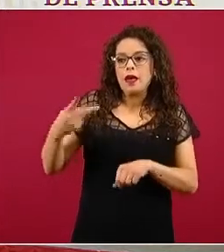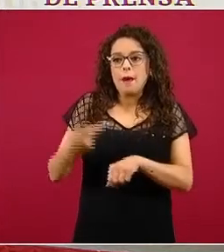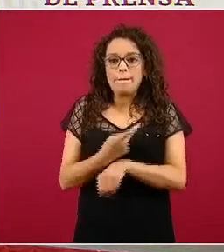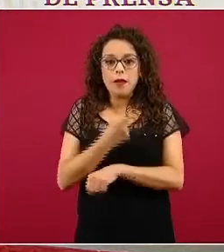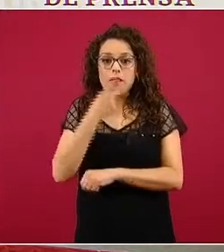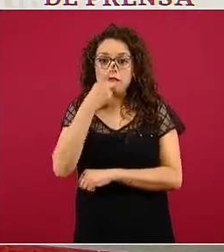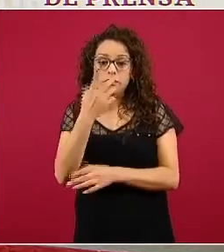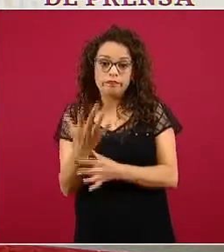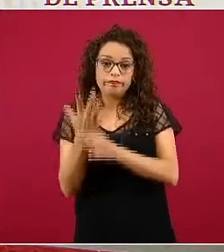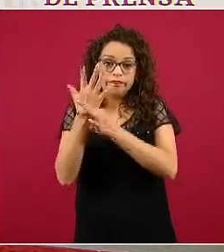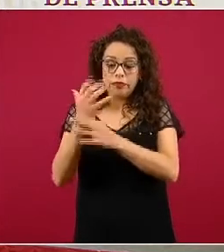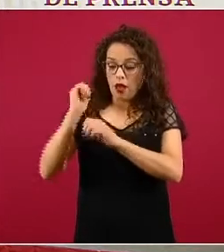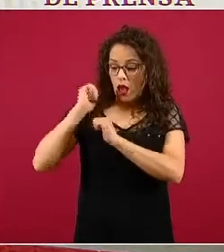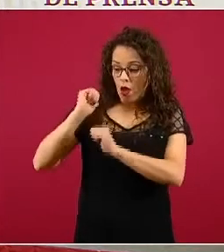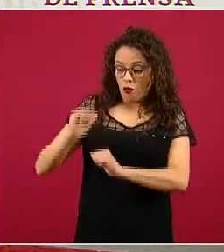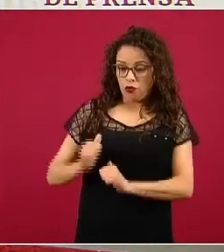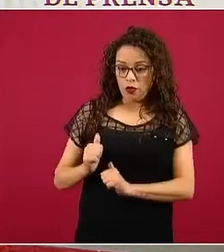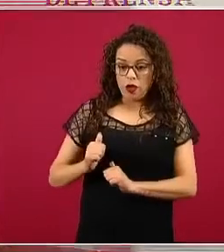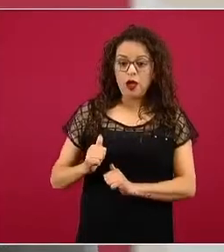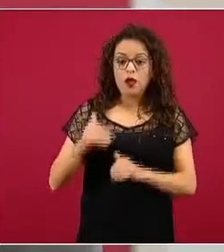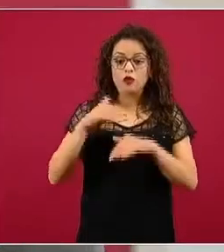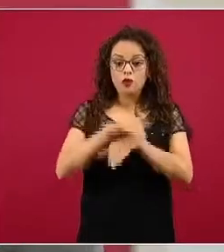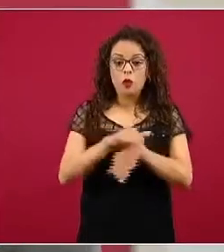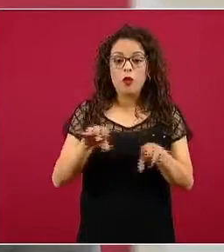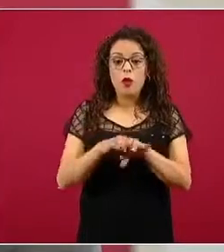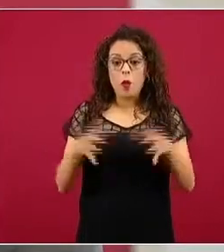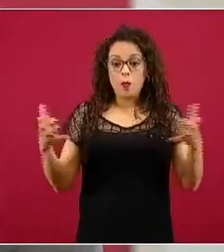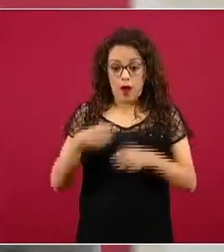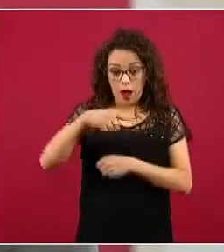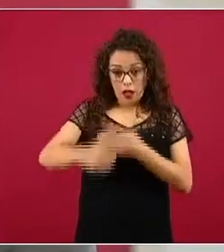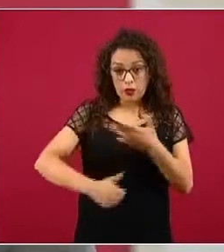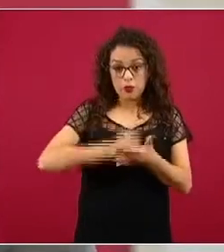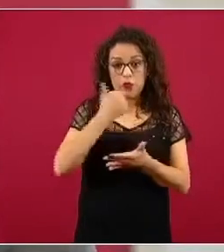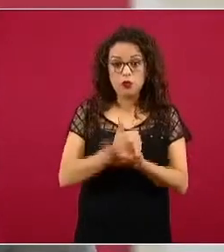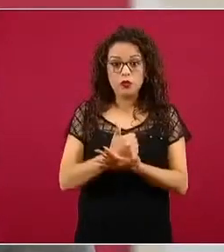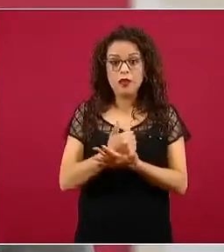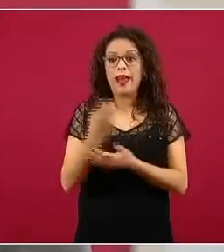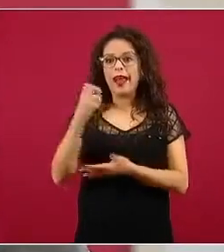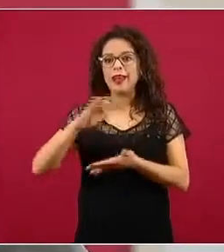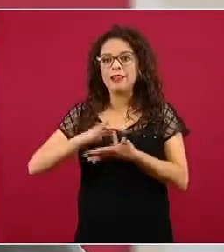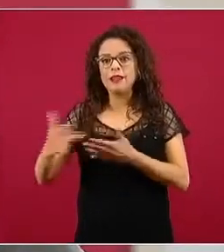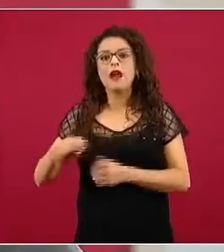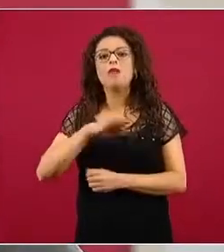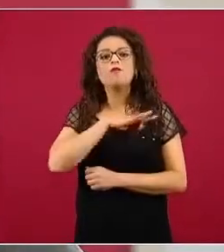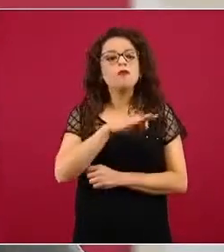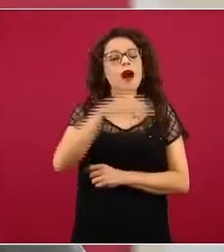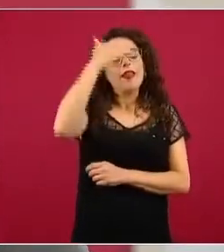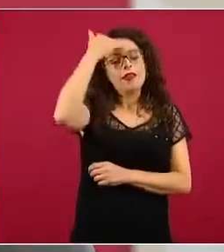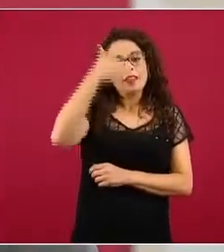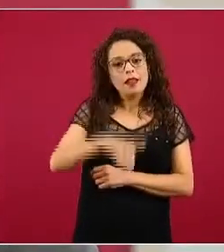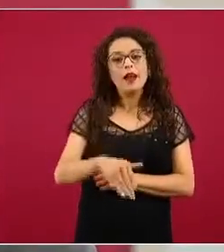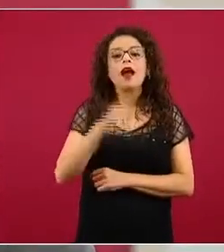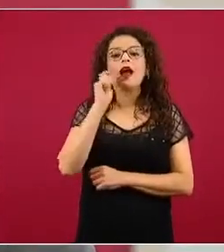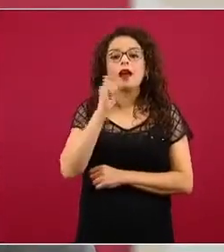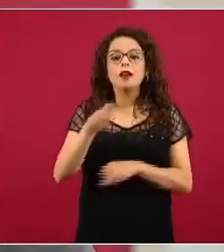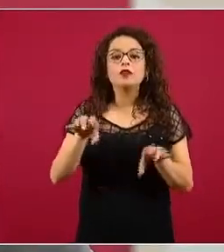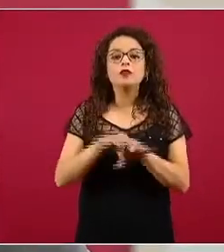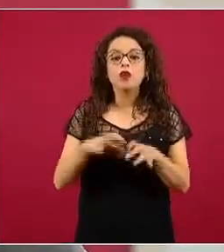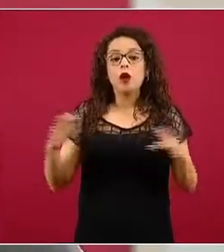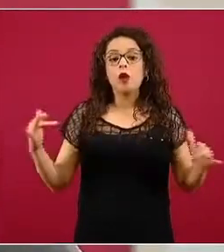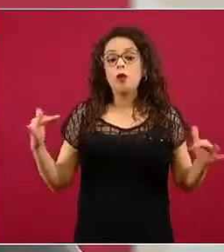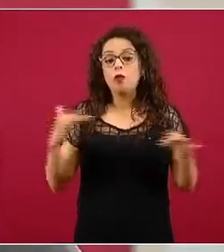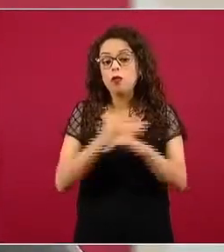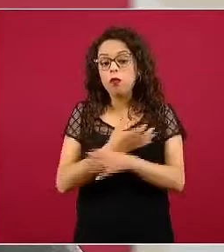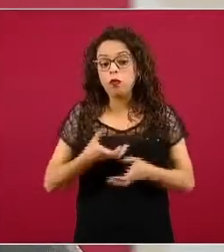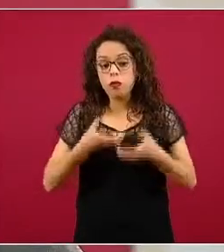autoridades sanitarias sobre las actividades que se llevan a cabo en la ciudad, eso veremos qué hace en la afluencia en el transporte público y a partir de